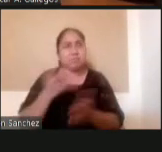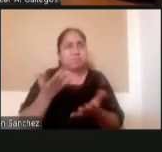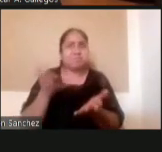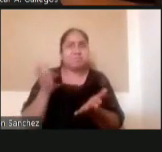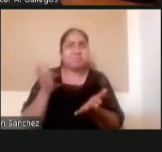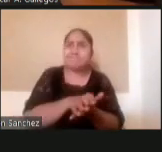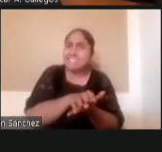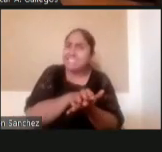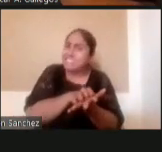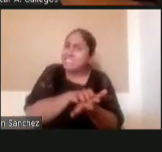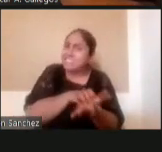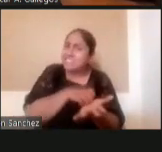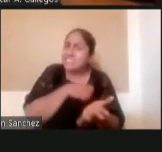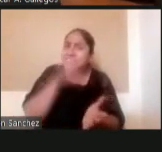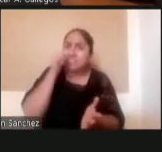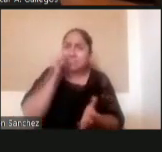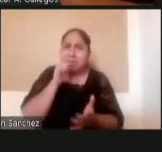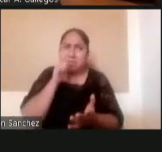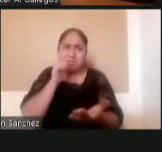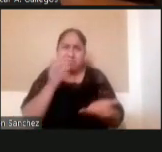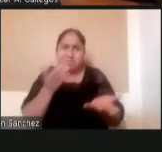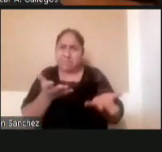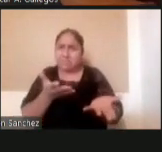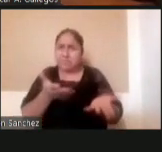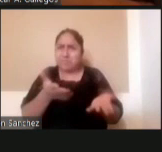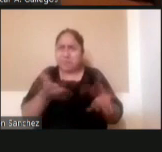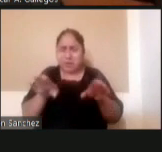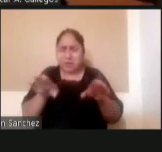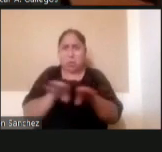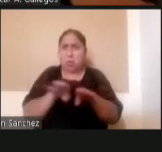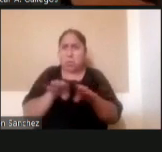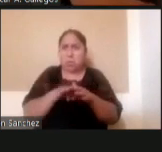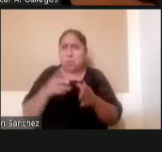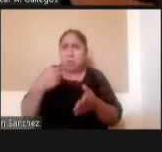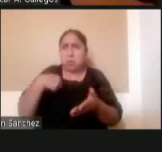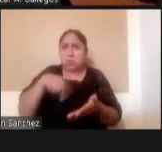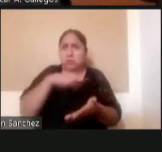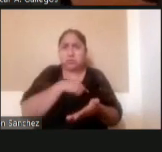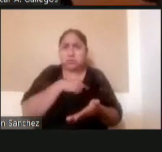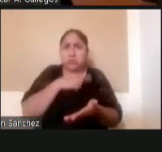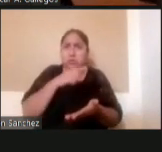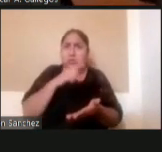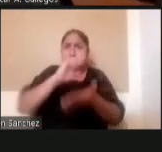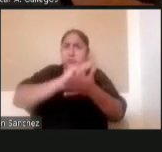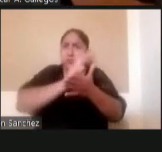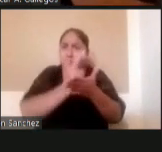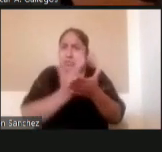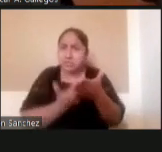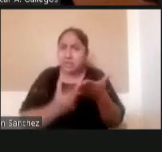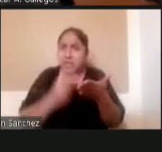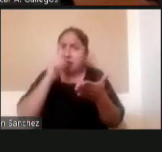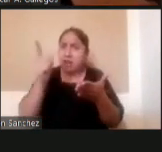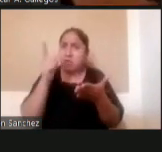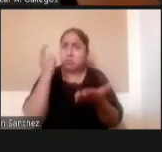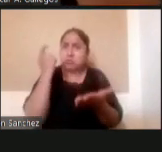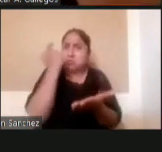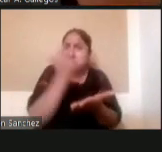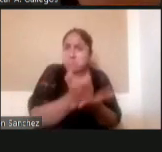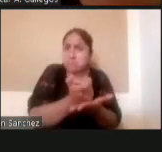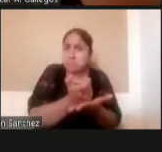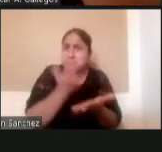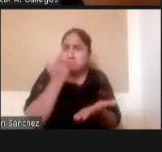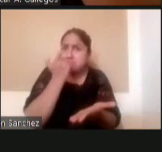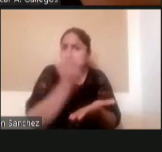No creo que no haya para comprar transformadores. Estamos pagando por un servicio costosísimo. Imagínense qué pasa,